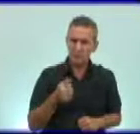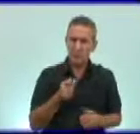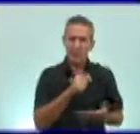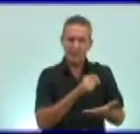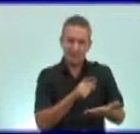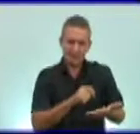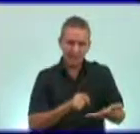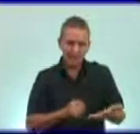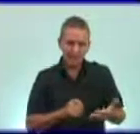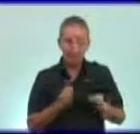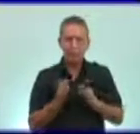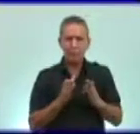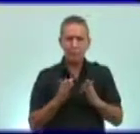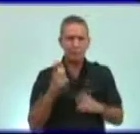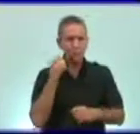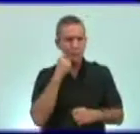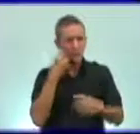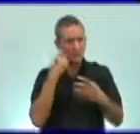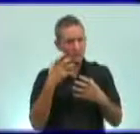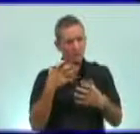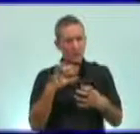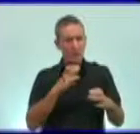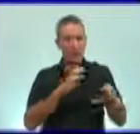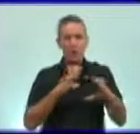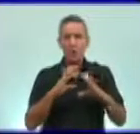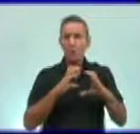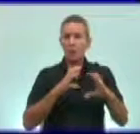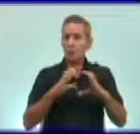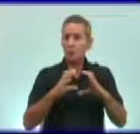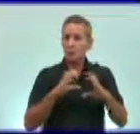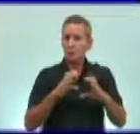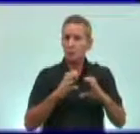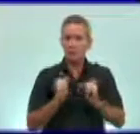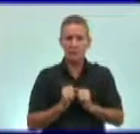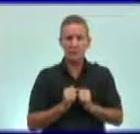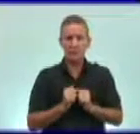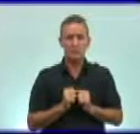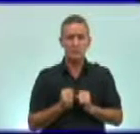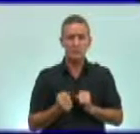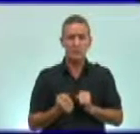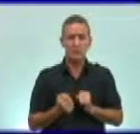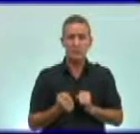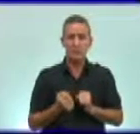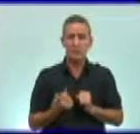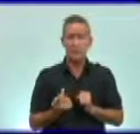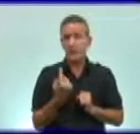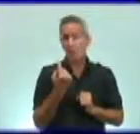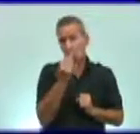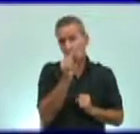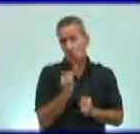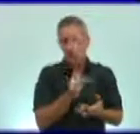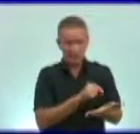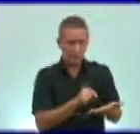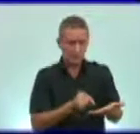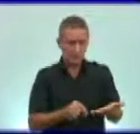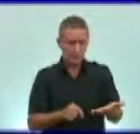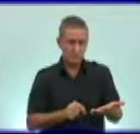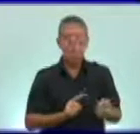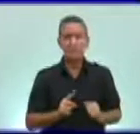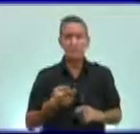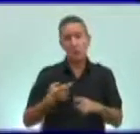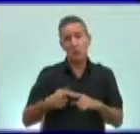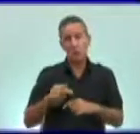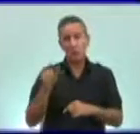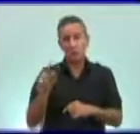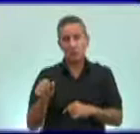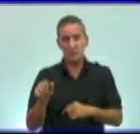la comunicación, en este caso, entre un remitente y un destinatario.